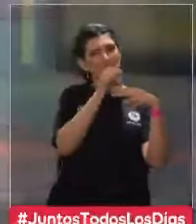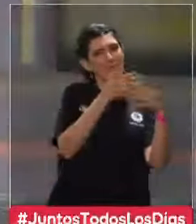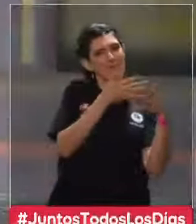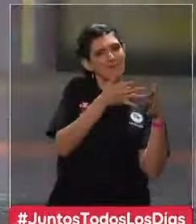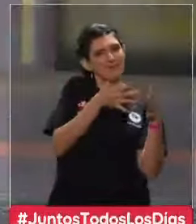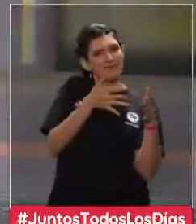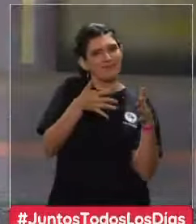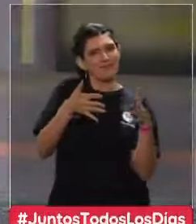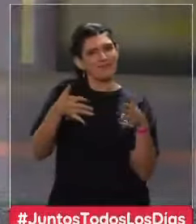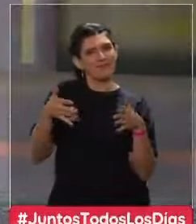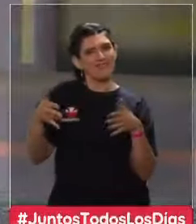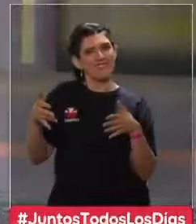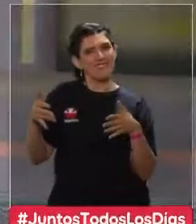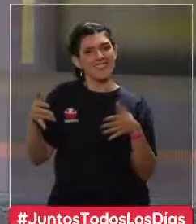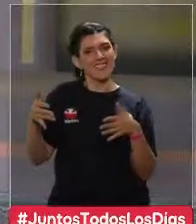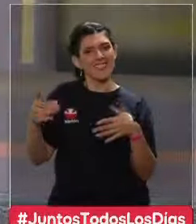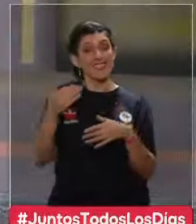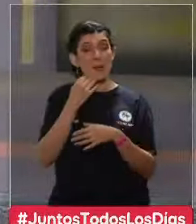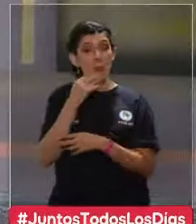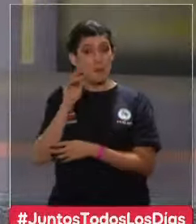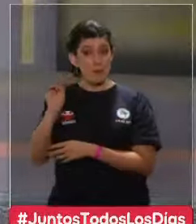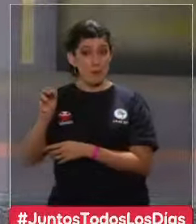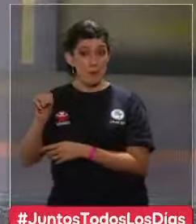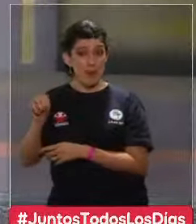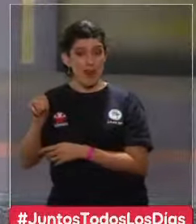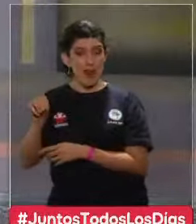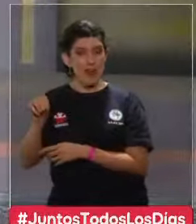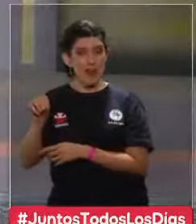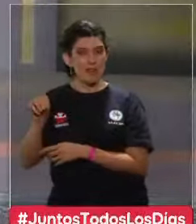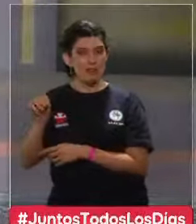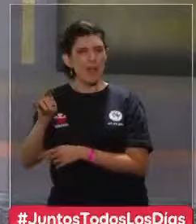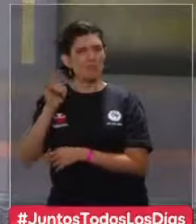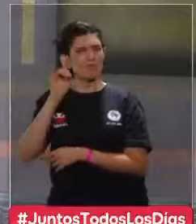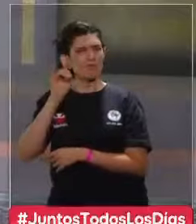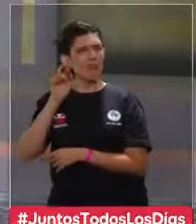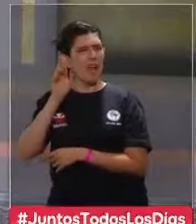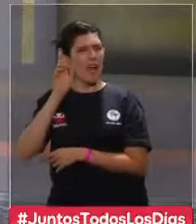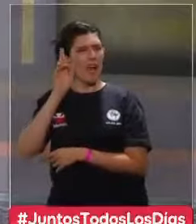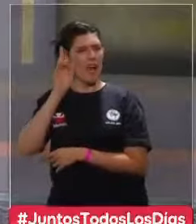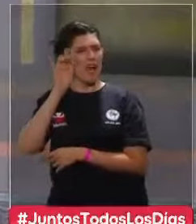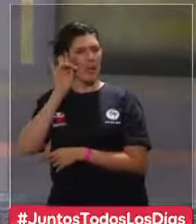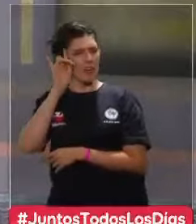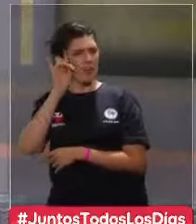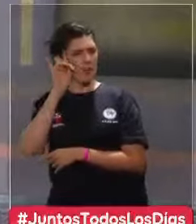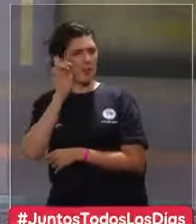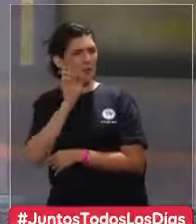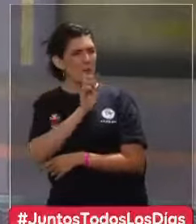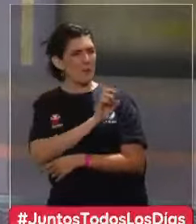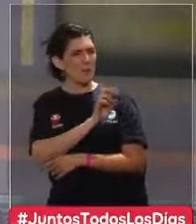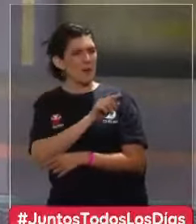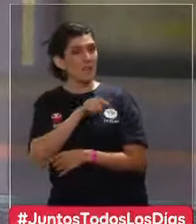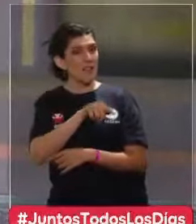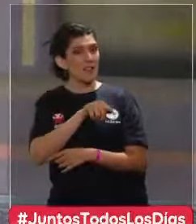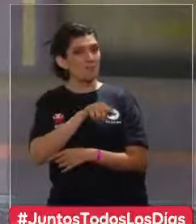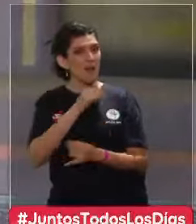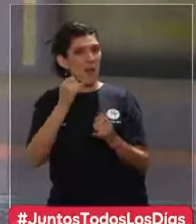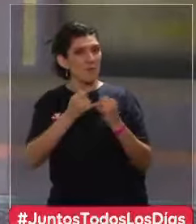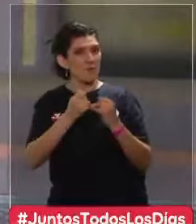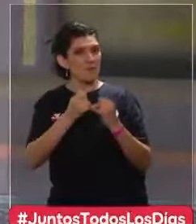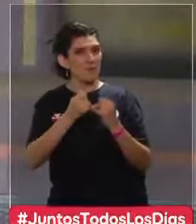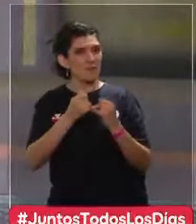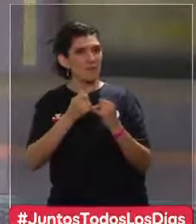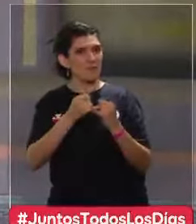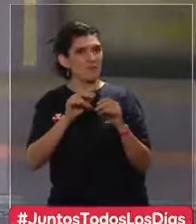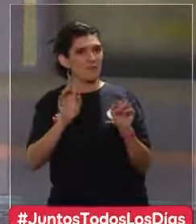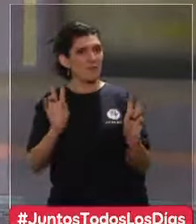Y también mi mamá recordó a mi papá. ¿Ya? Y ahí se revivió la amistad.